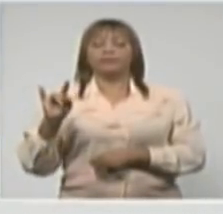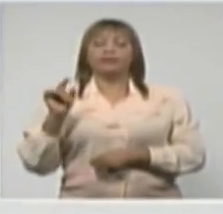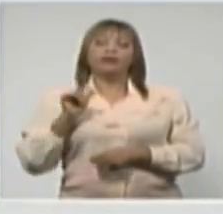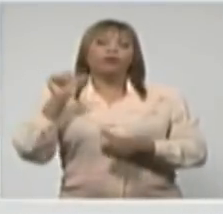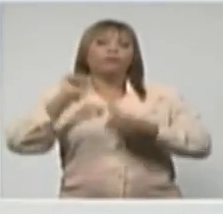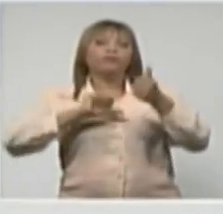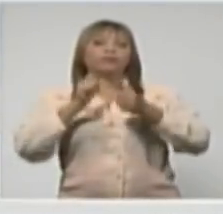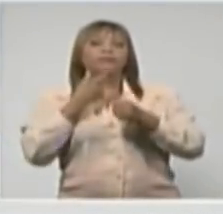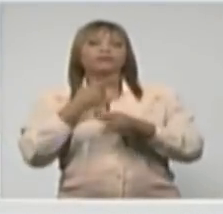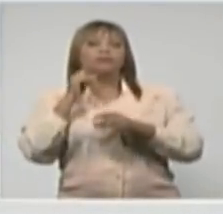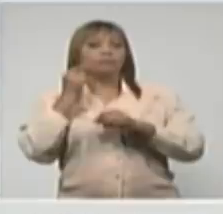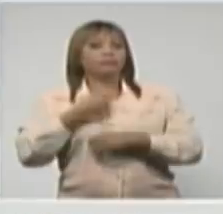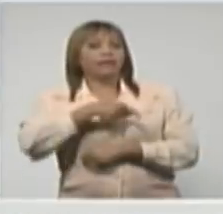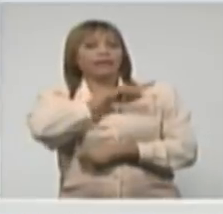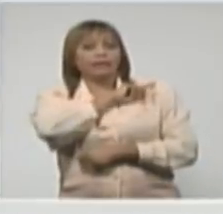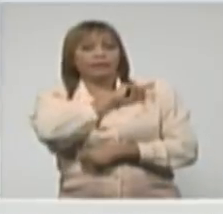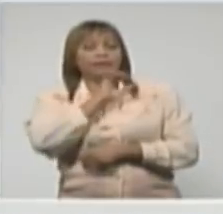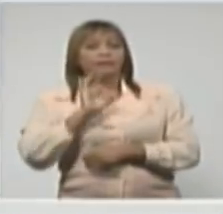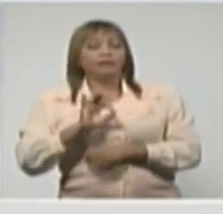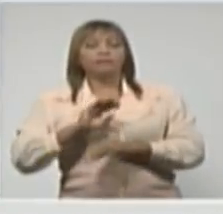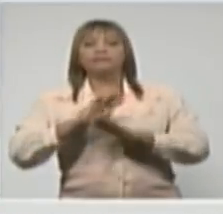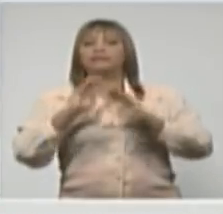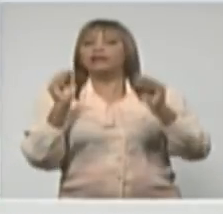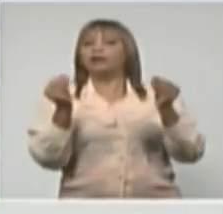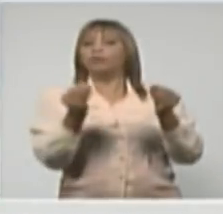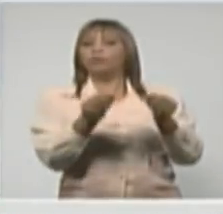ayer, pues ya se acumulan